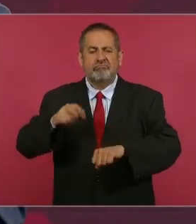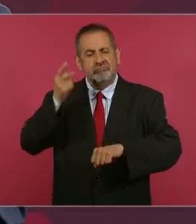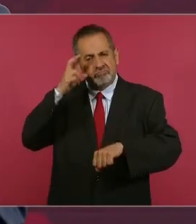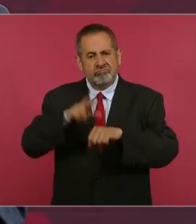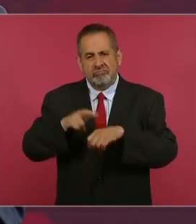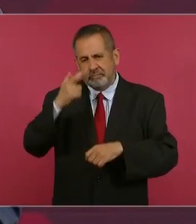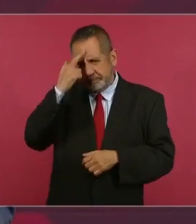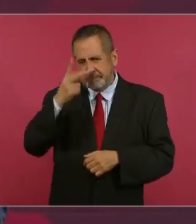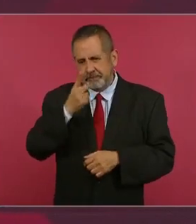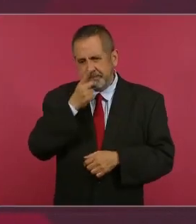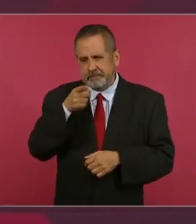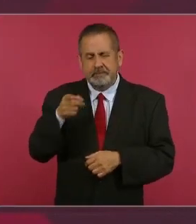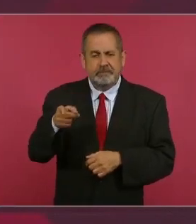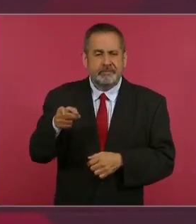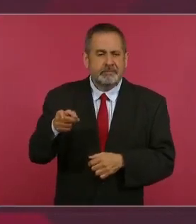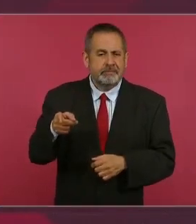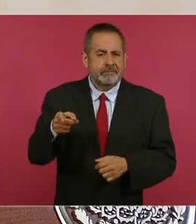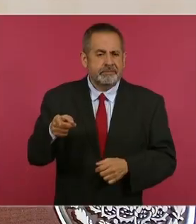dominicano